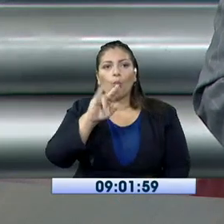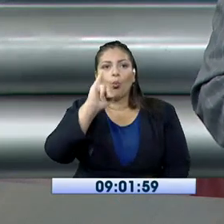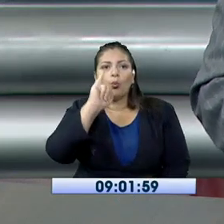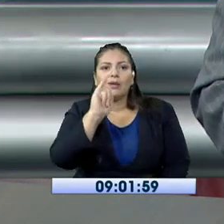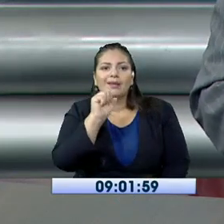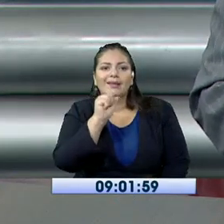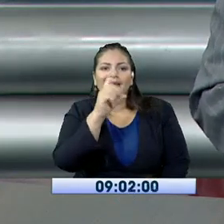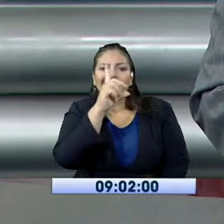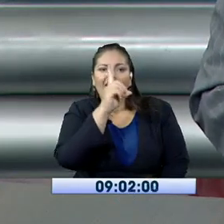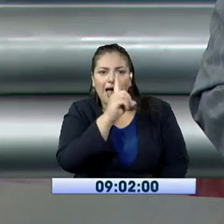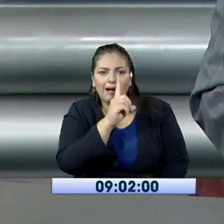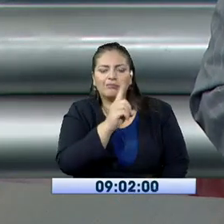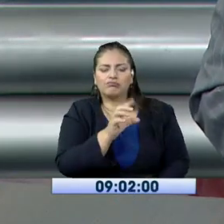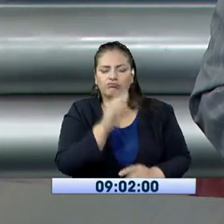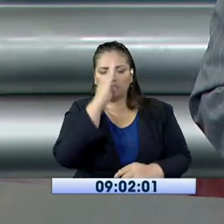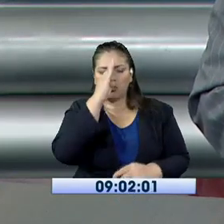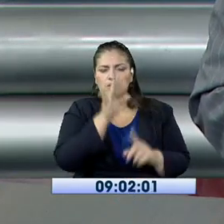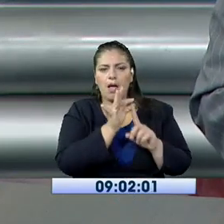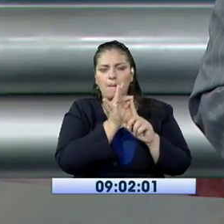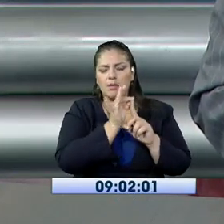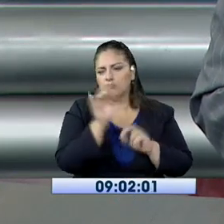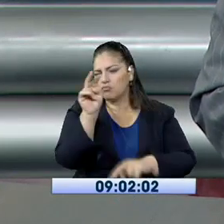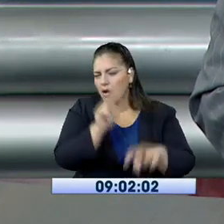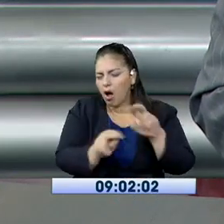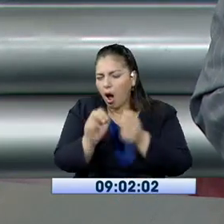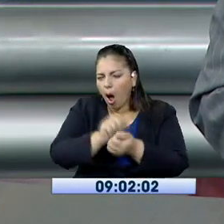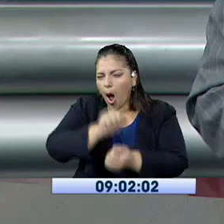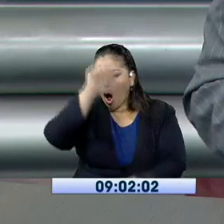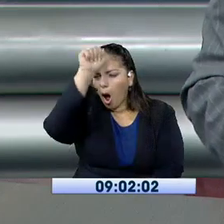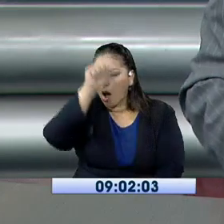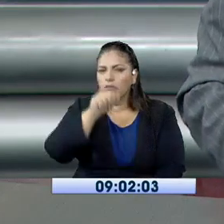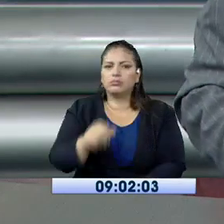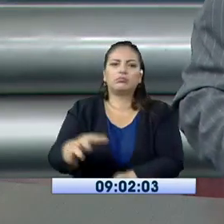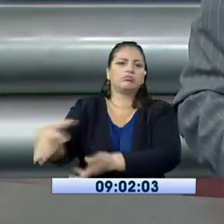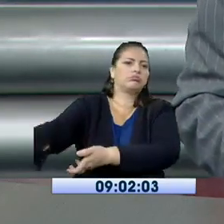camuflada dentro de un tanquero. 4 personas fueron detenidas.